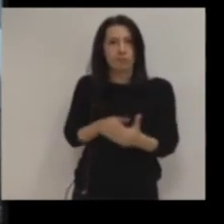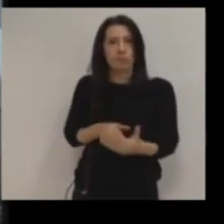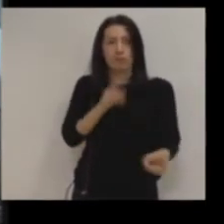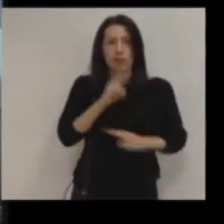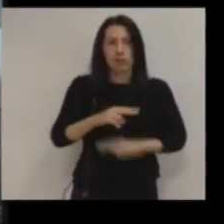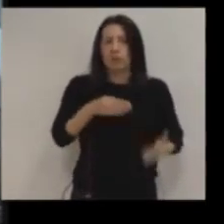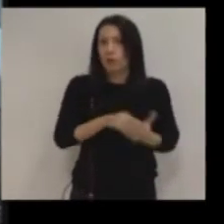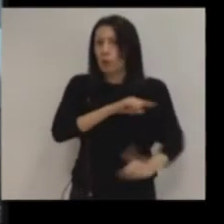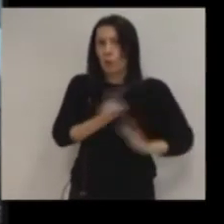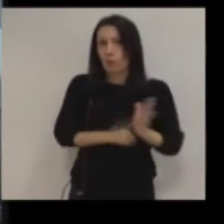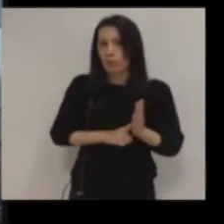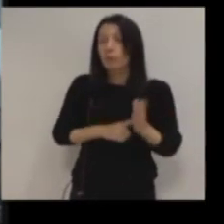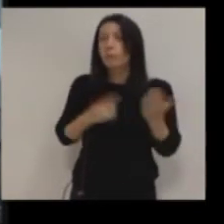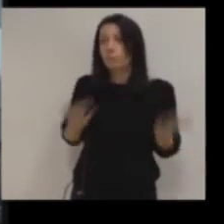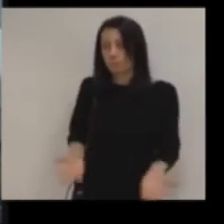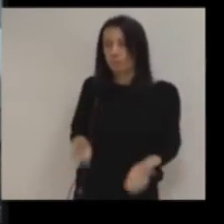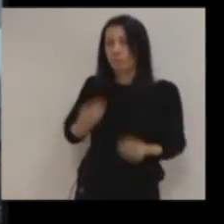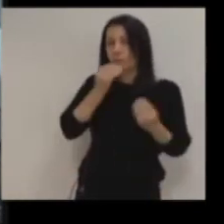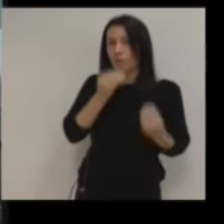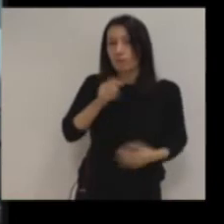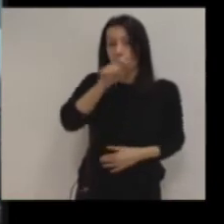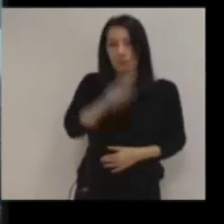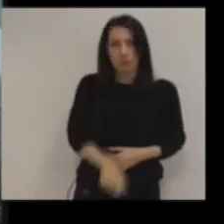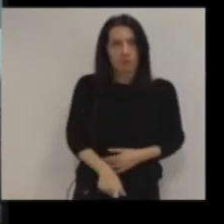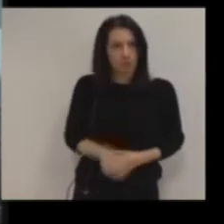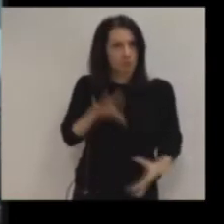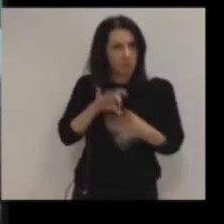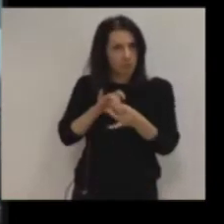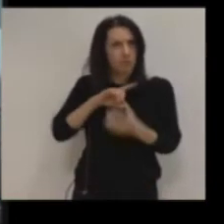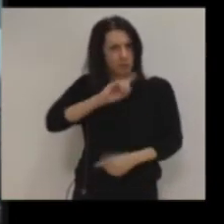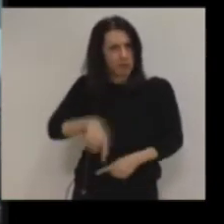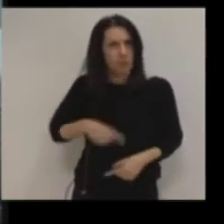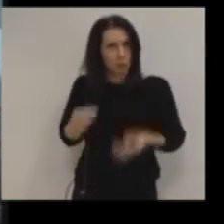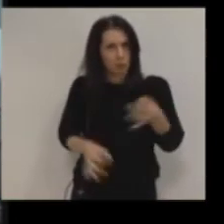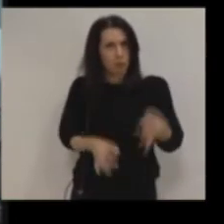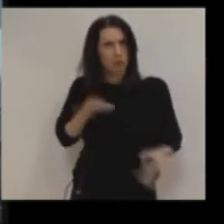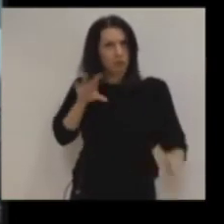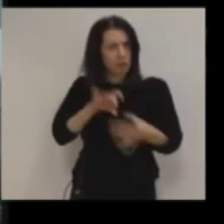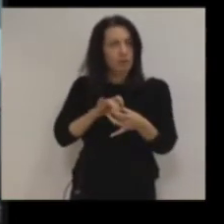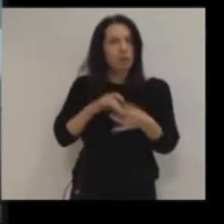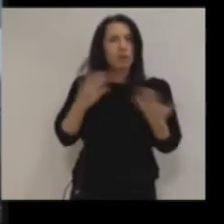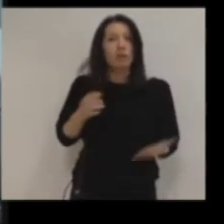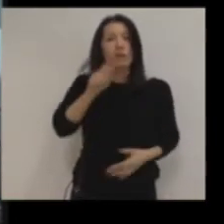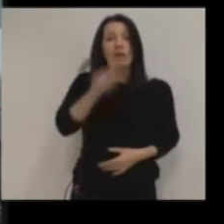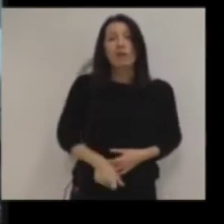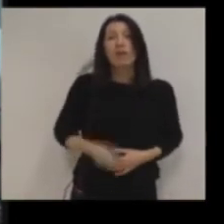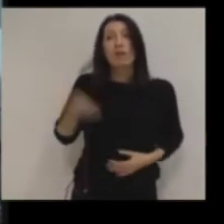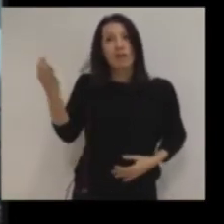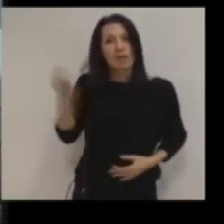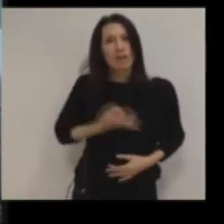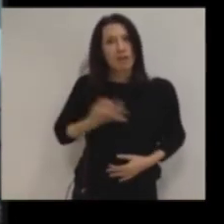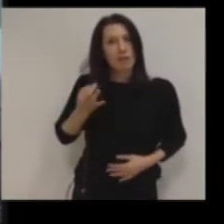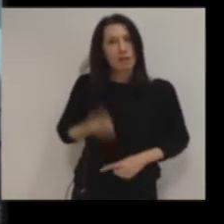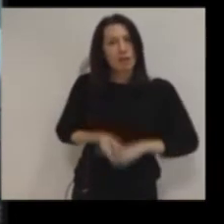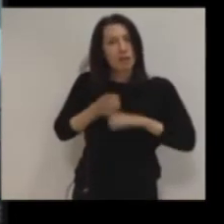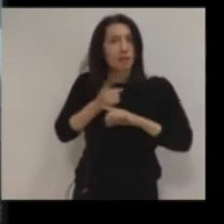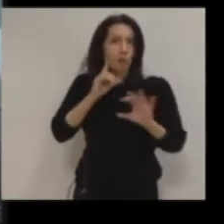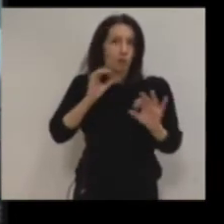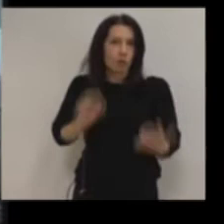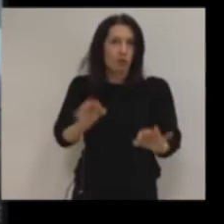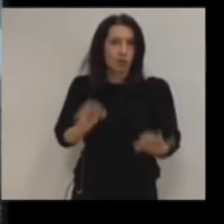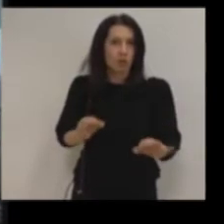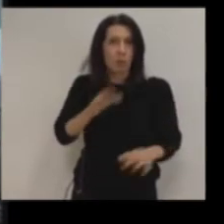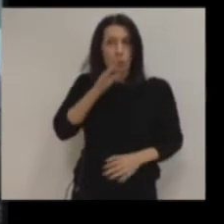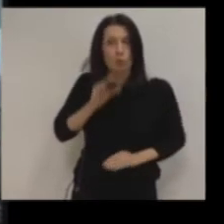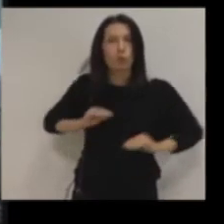completamente inaccesible. Entonces, el ciudadano, es que esto tiene que ver con la justicia también, el ciudadano tiene la obligación, evidentemente, porque es